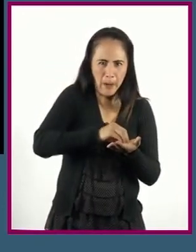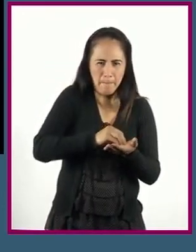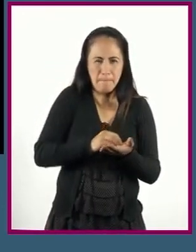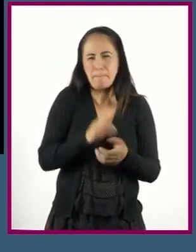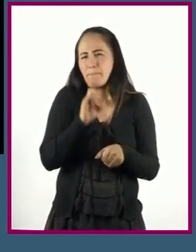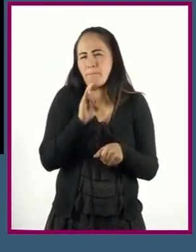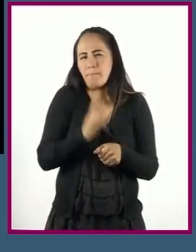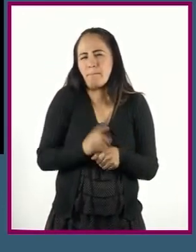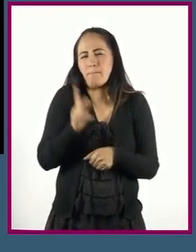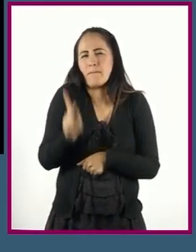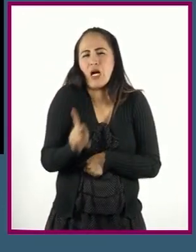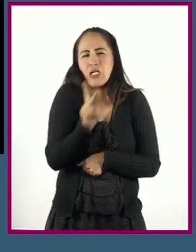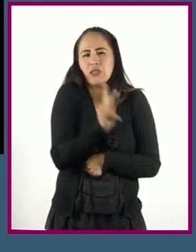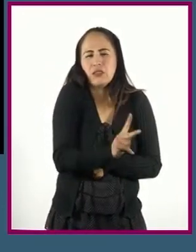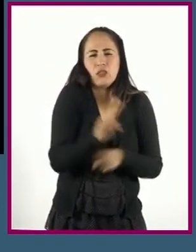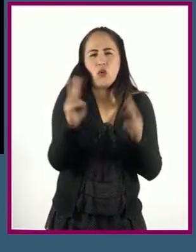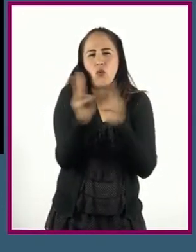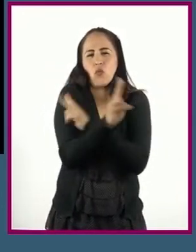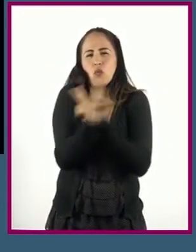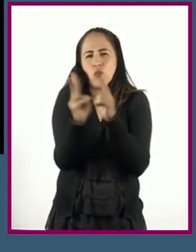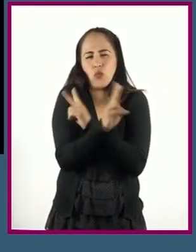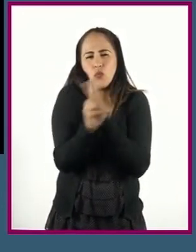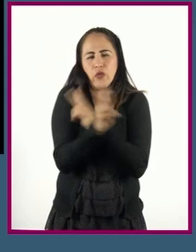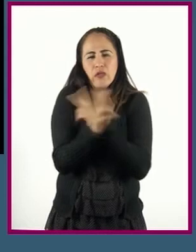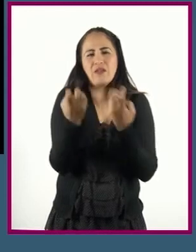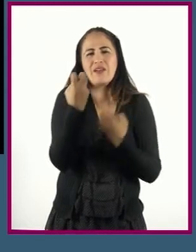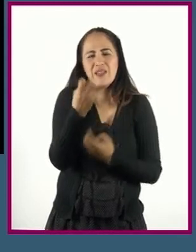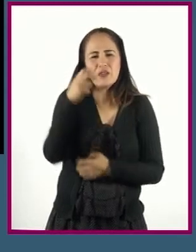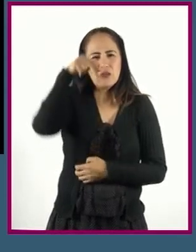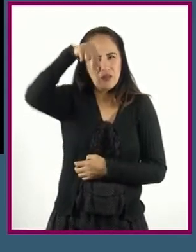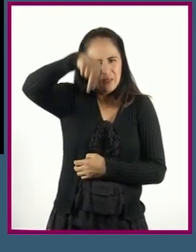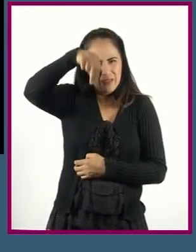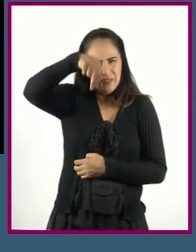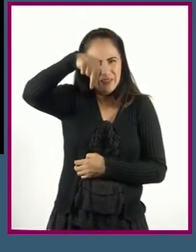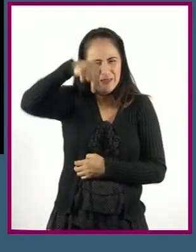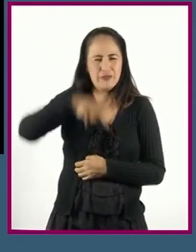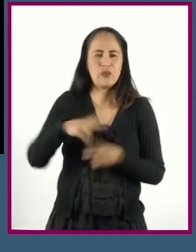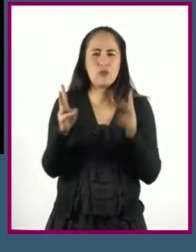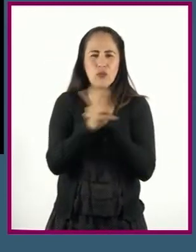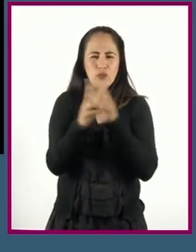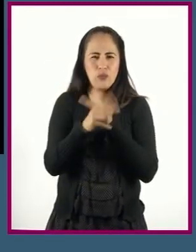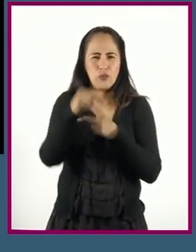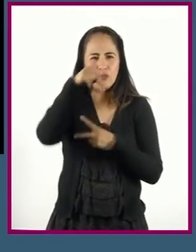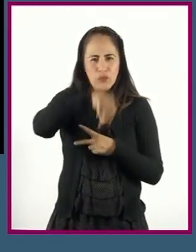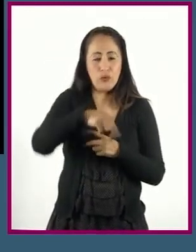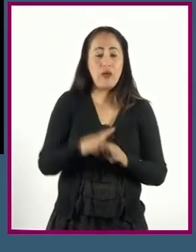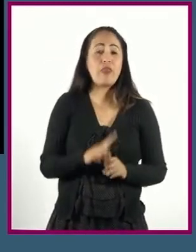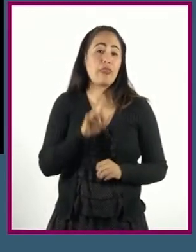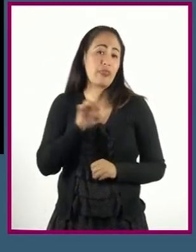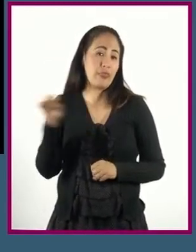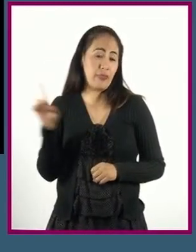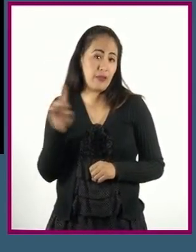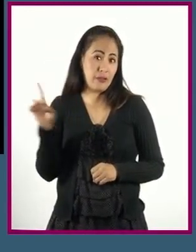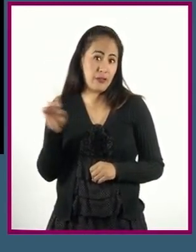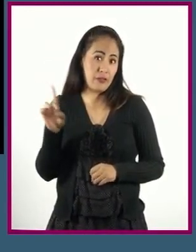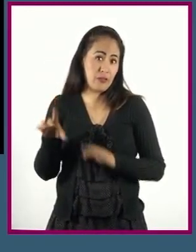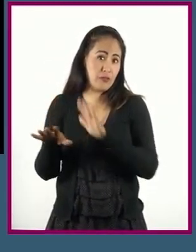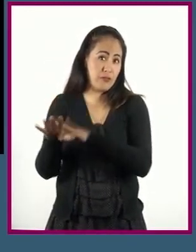composición del aire. En este caso el nitrógeno sabemos que se encuentra en mayor proporción. Y del lado derecho vamos a